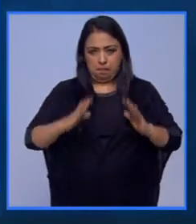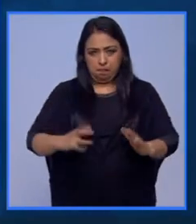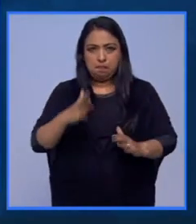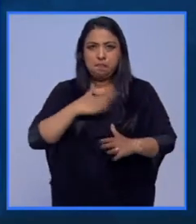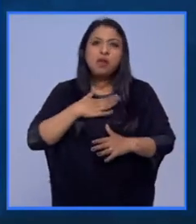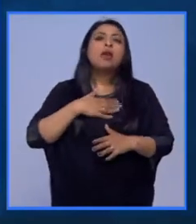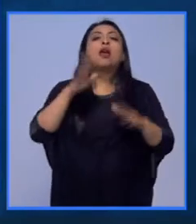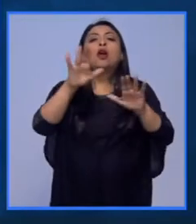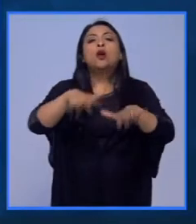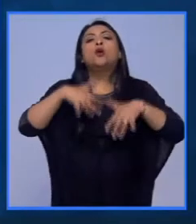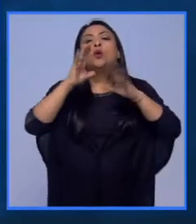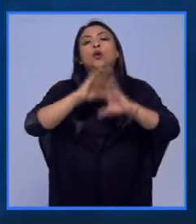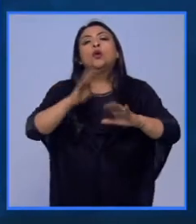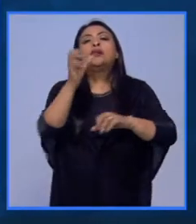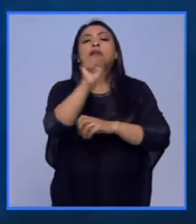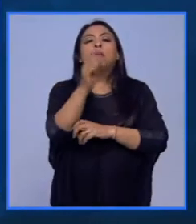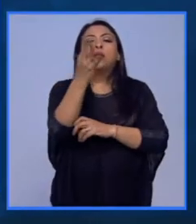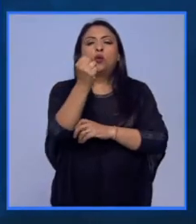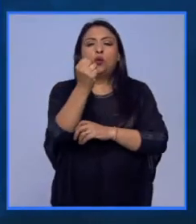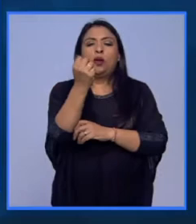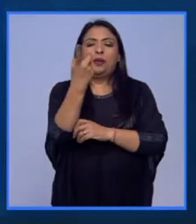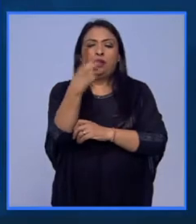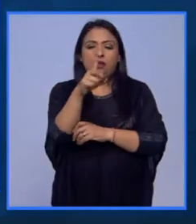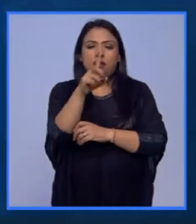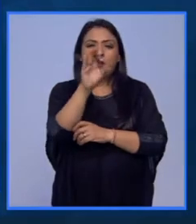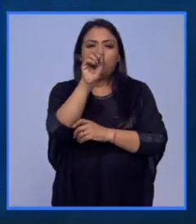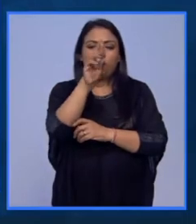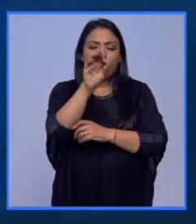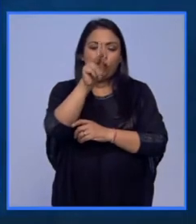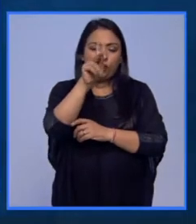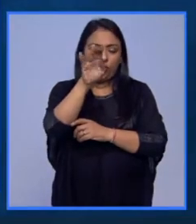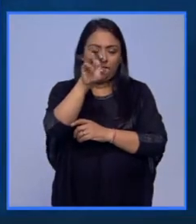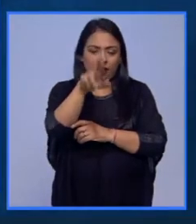ofrecerá el sábado 9 de diciembre en el Foro Boila Acoustic.